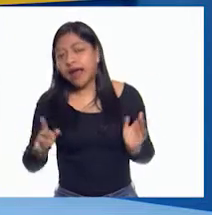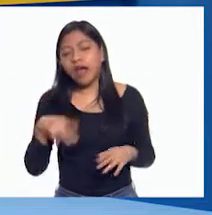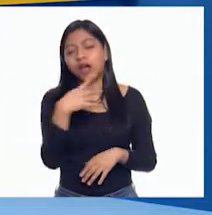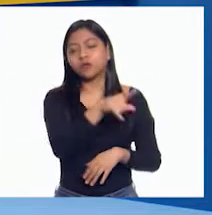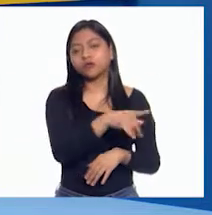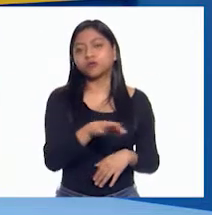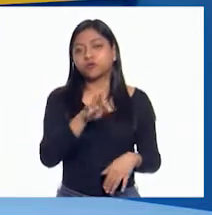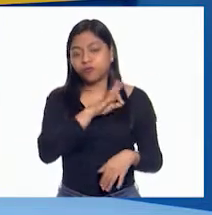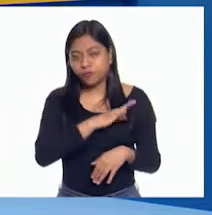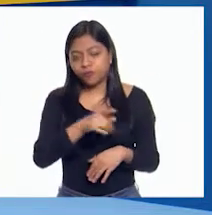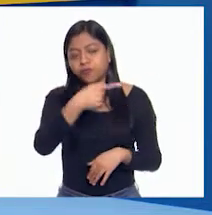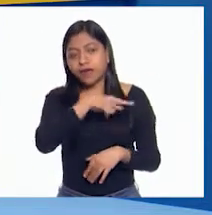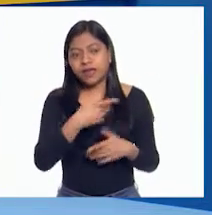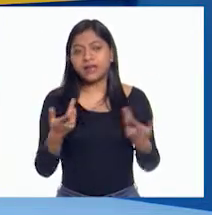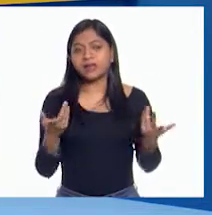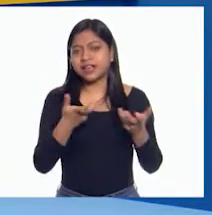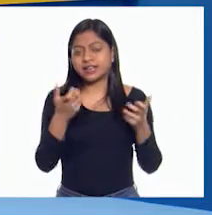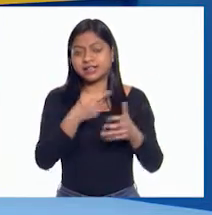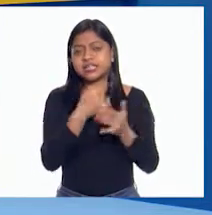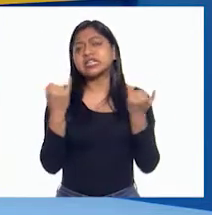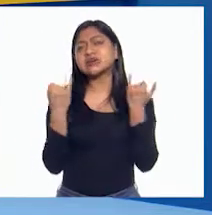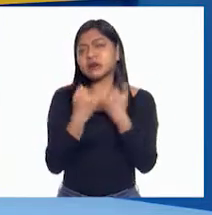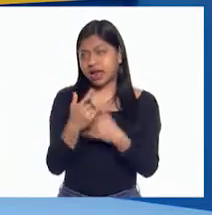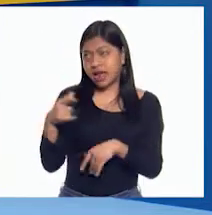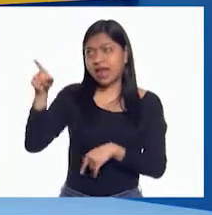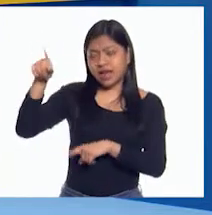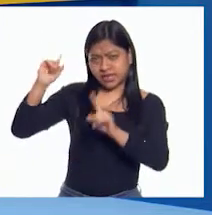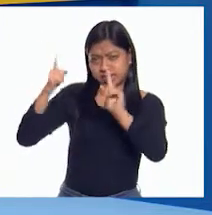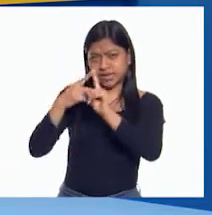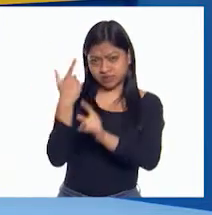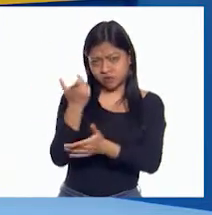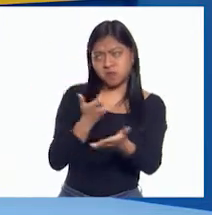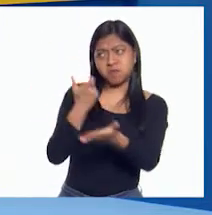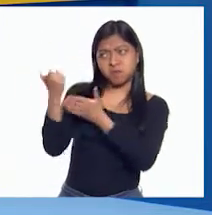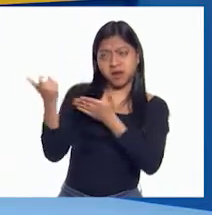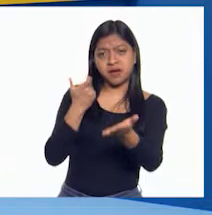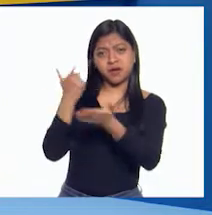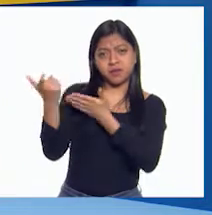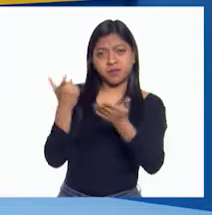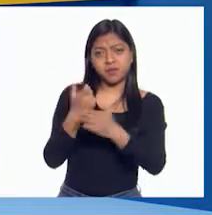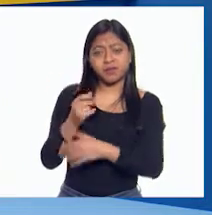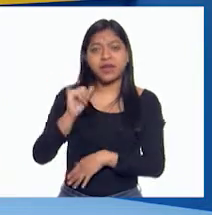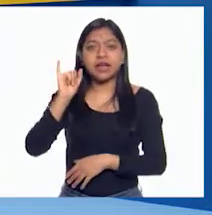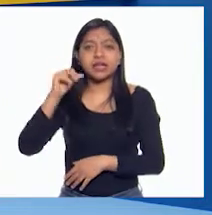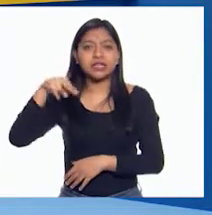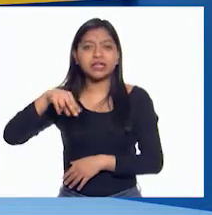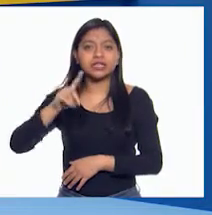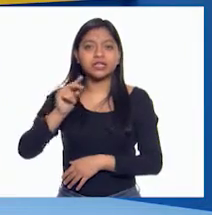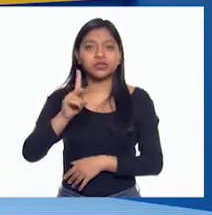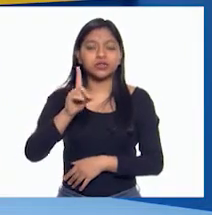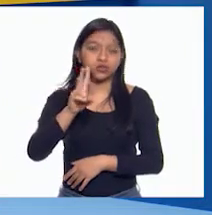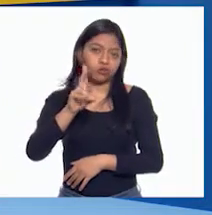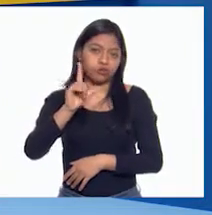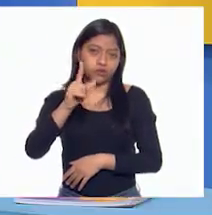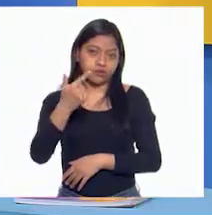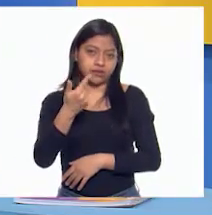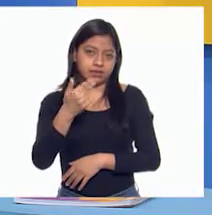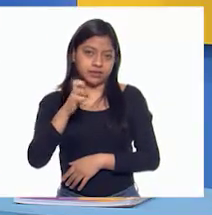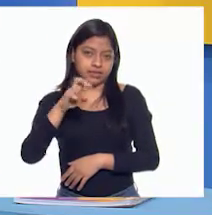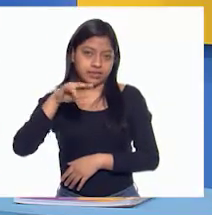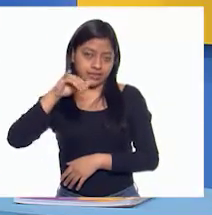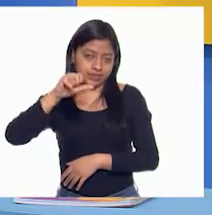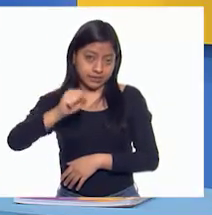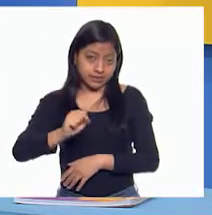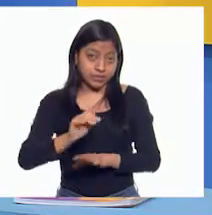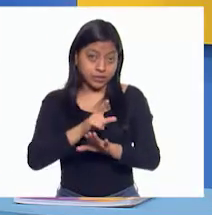fe, sus obras, sus servicios o donaciones monetarias a la Iglesia, como las indulgencias, por mencionar algunas.